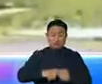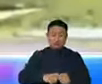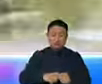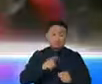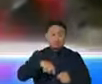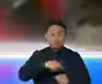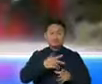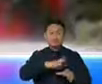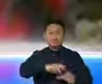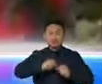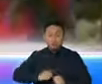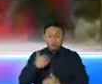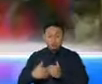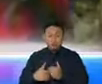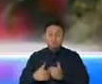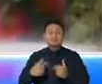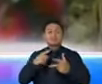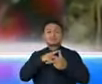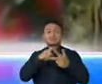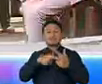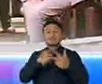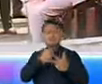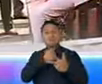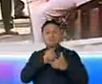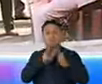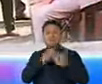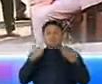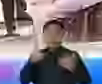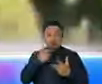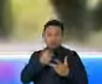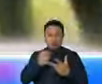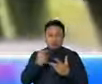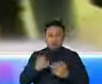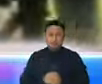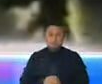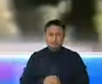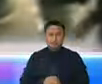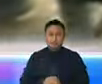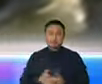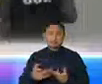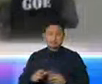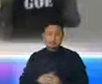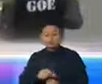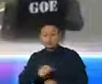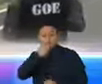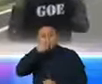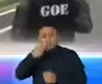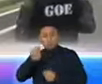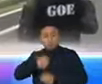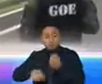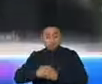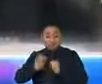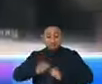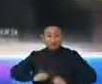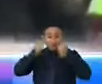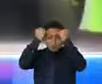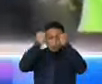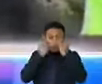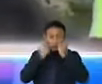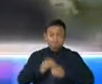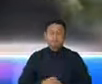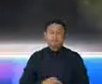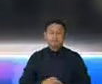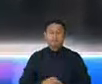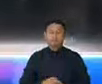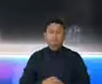el secuestro y posterior asesinato de los tres periodistas del diario El Comercio, además de delitos como narcotráfico y terrorismo.